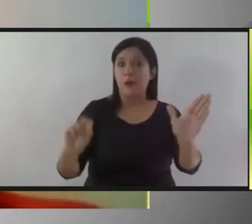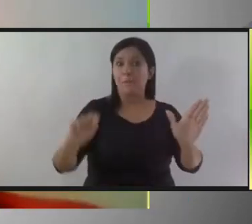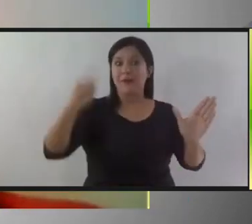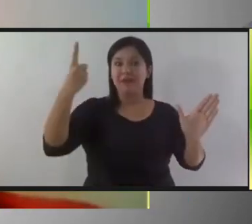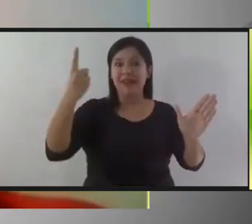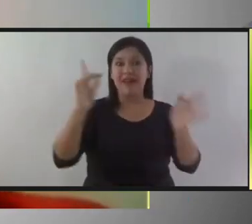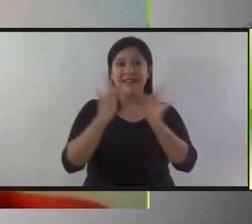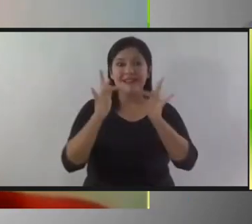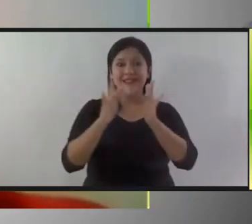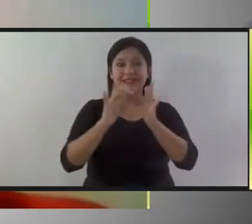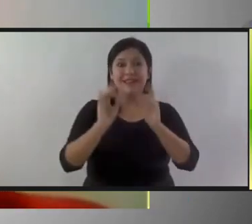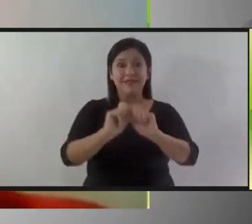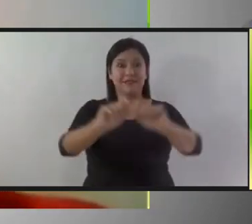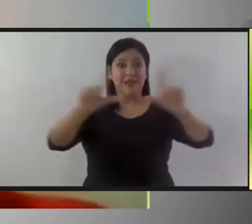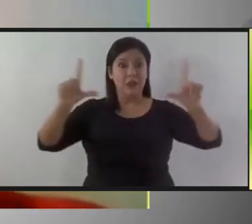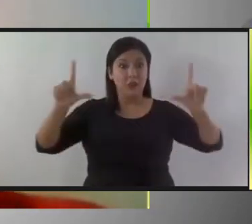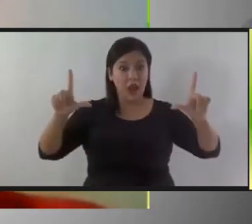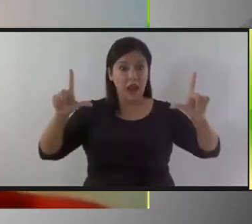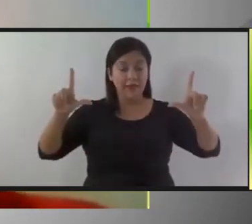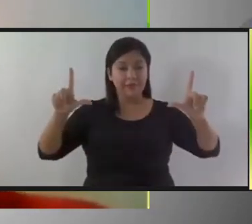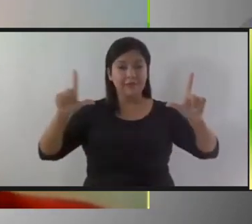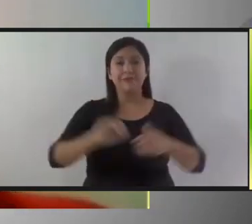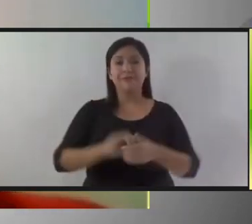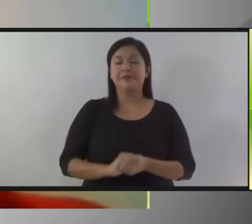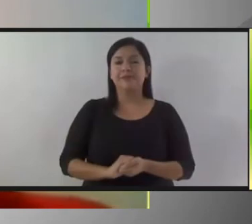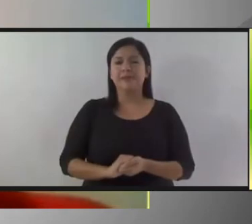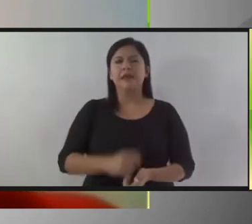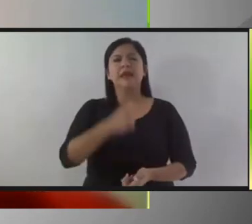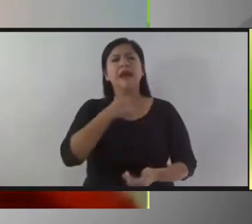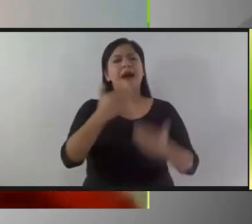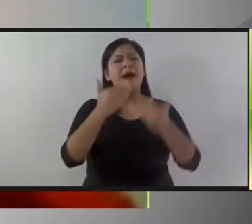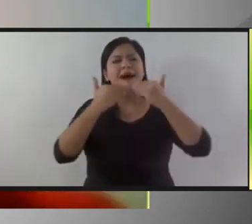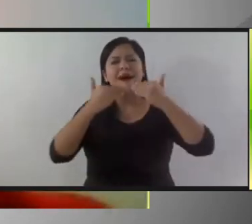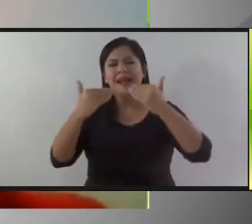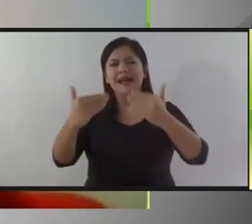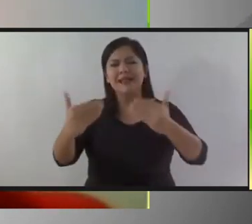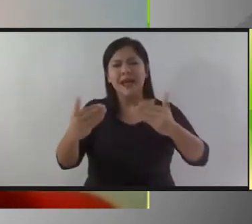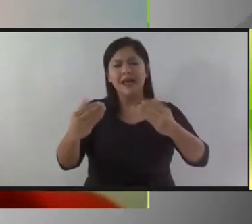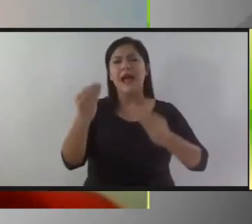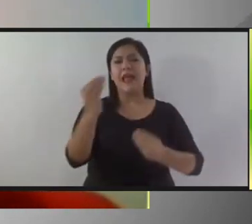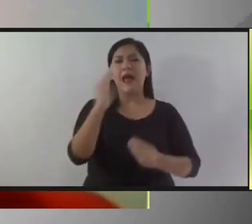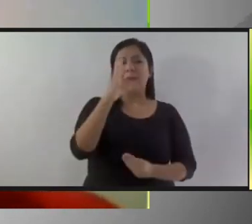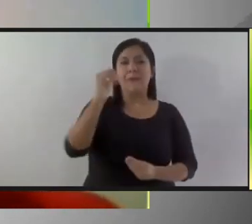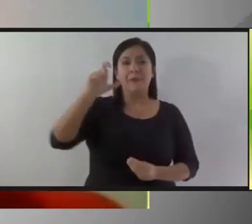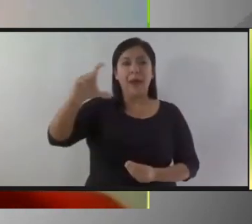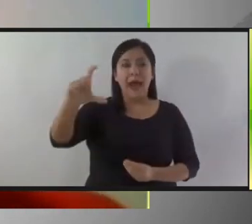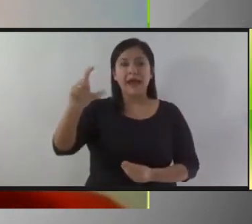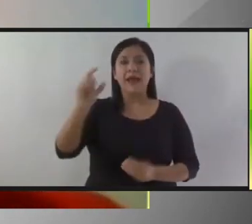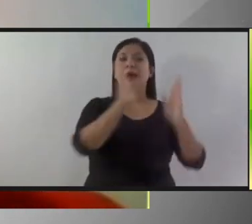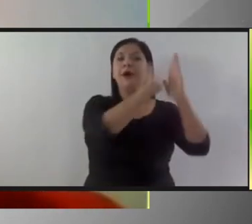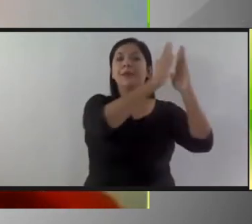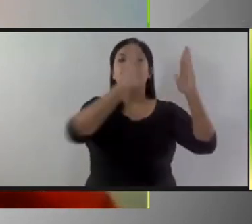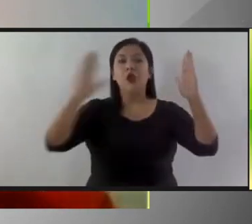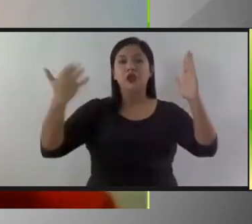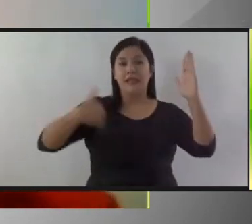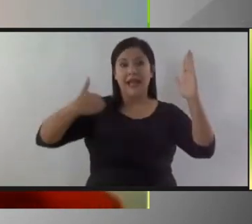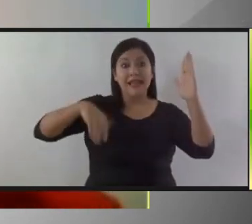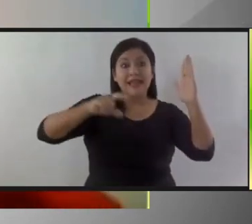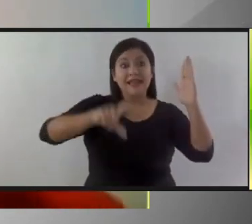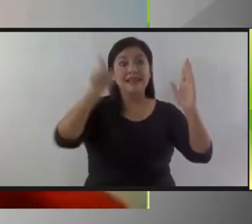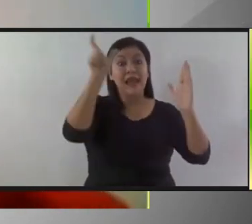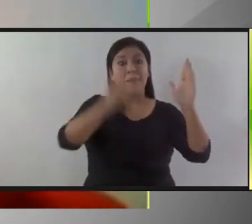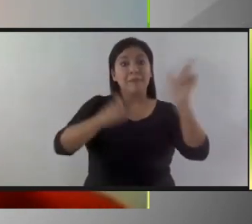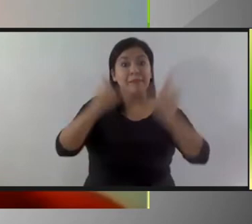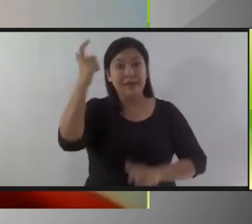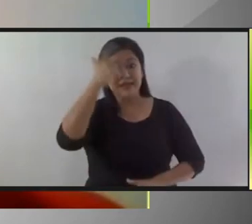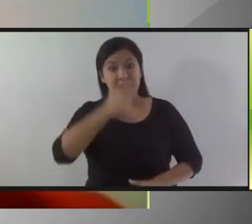formato virtual. Queremos agradecer muy especialmente a la BAC, Biblioteca Argentina para Ciegos, que nos ha